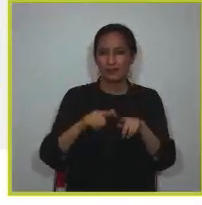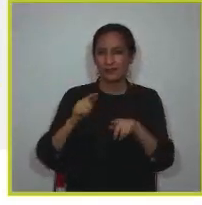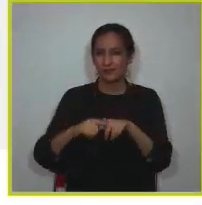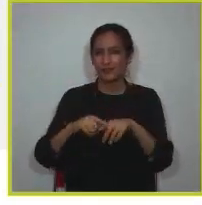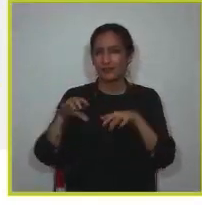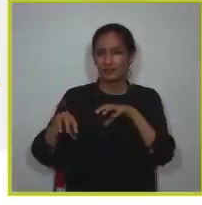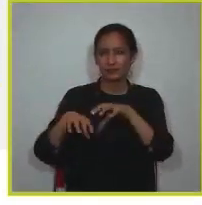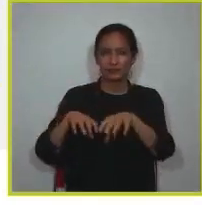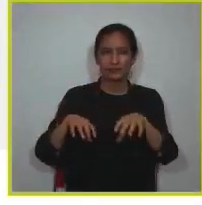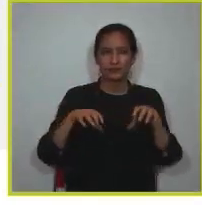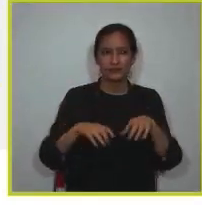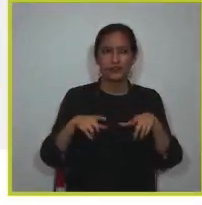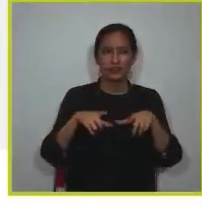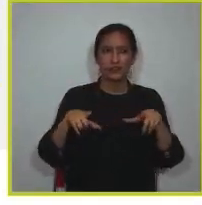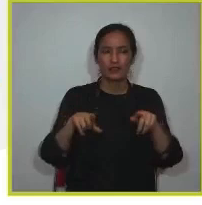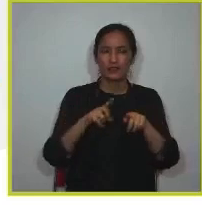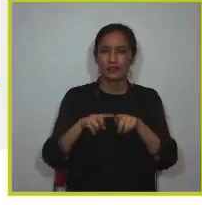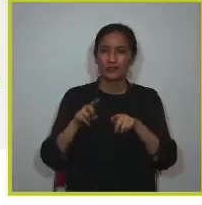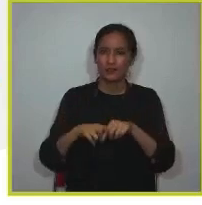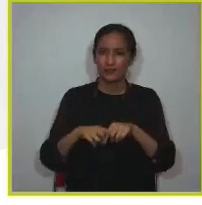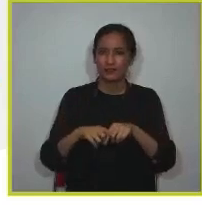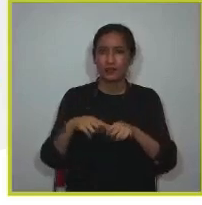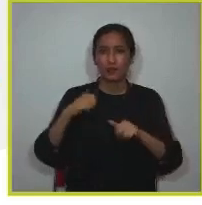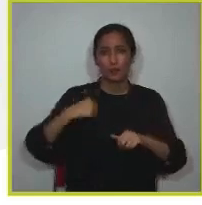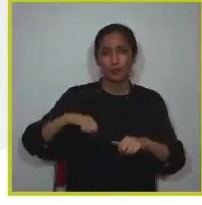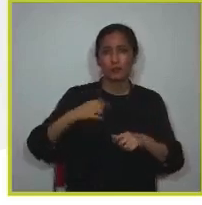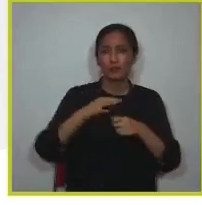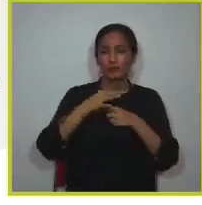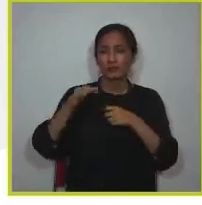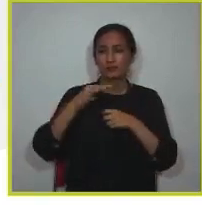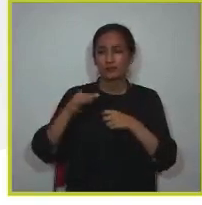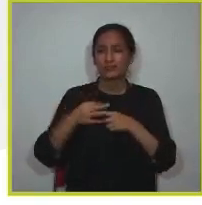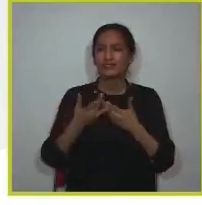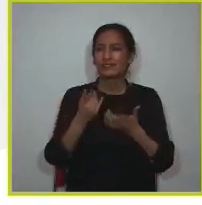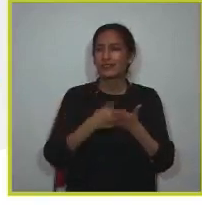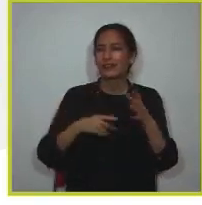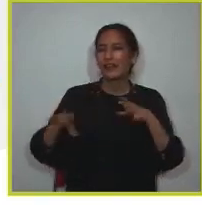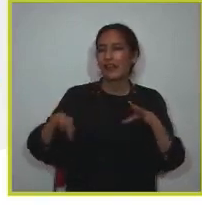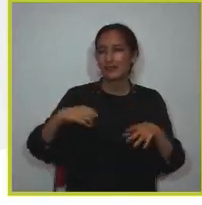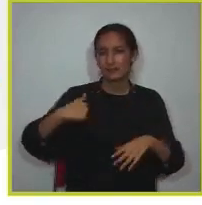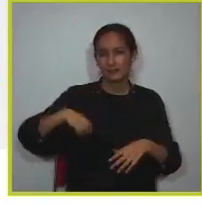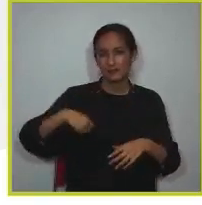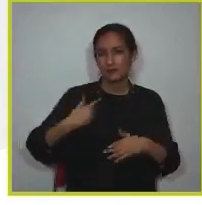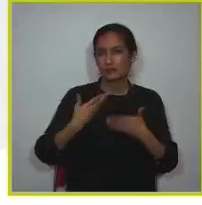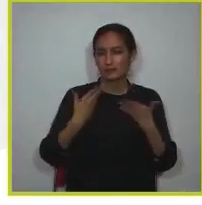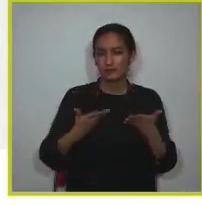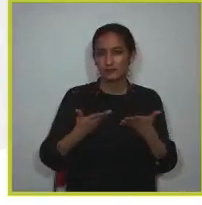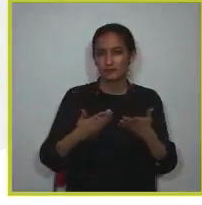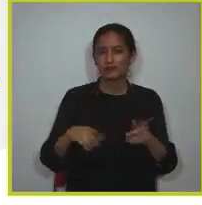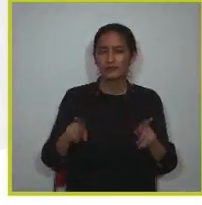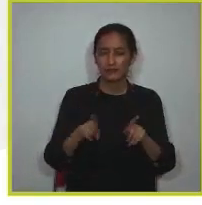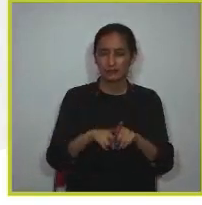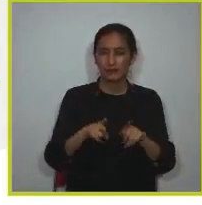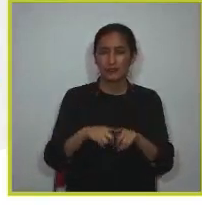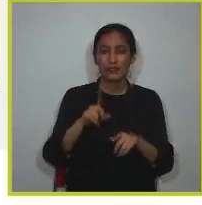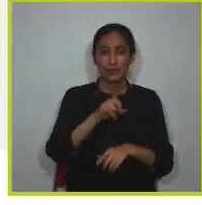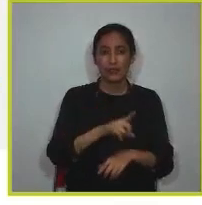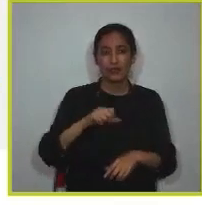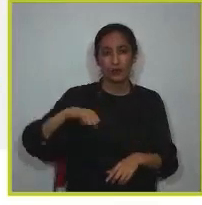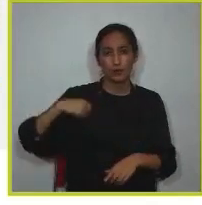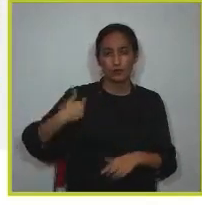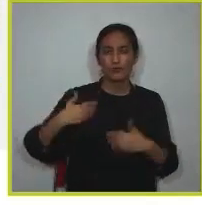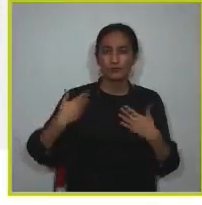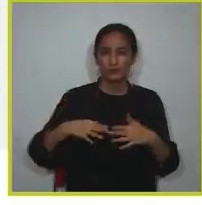en determinado centro poblado o en determinada municipalidad provincial Qué está haciendo la municipalidad al respecto ya cada municipalidad